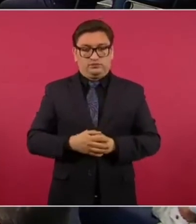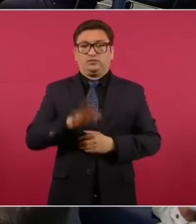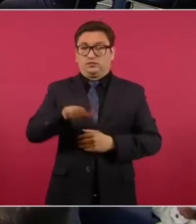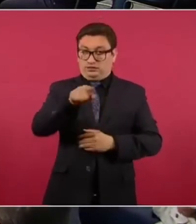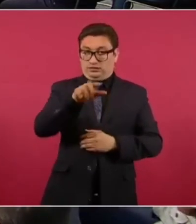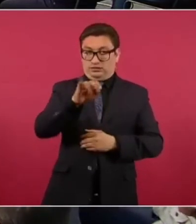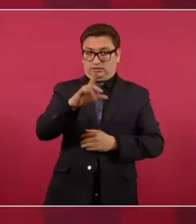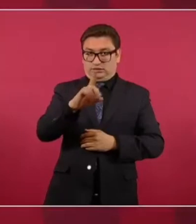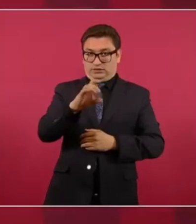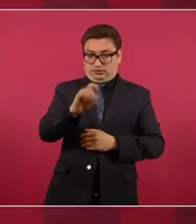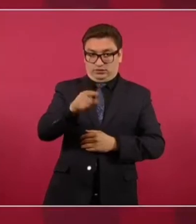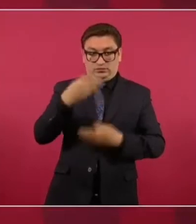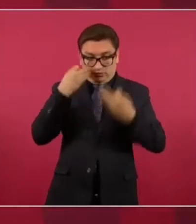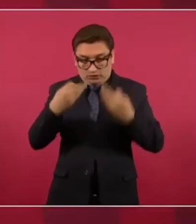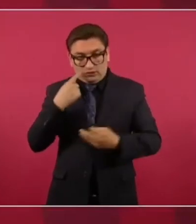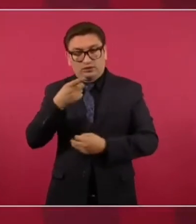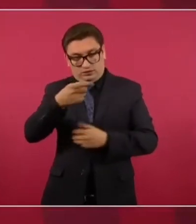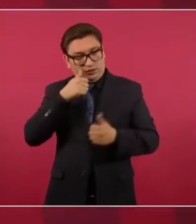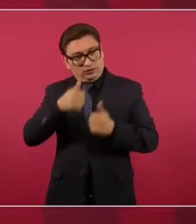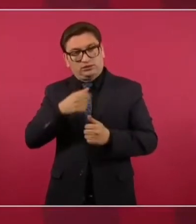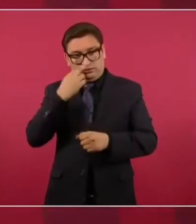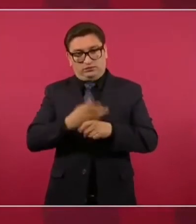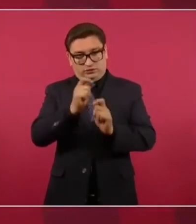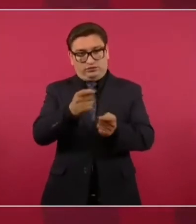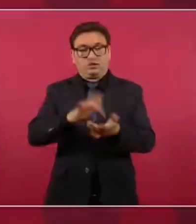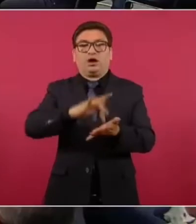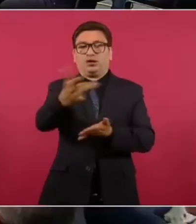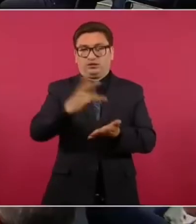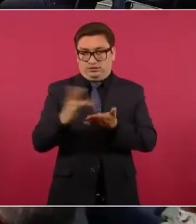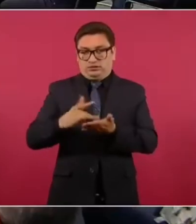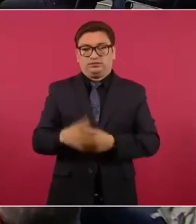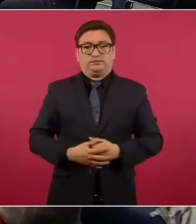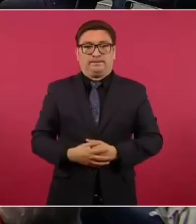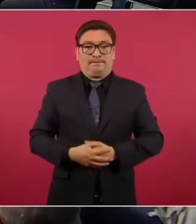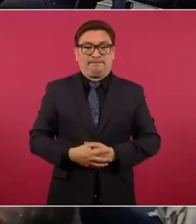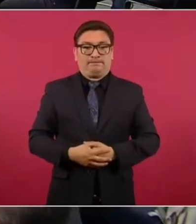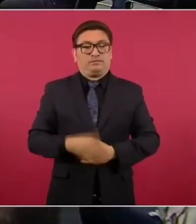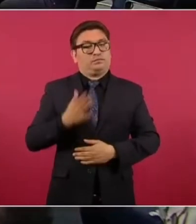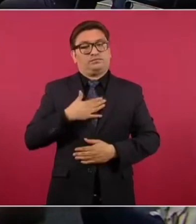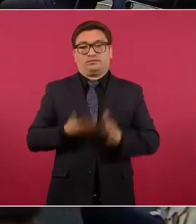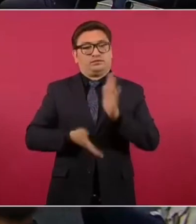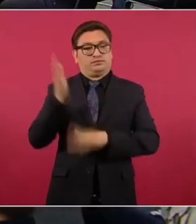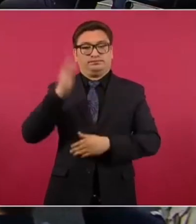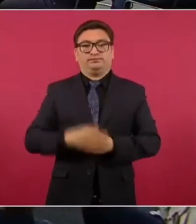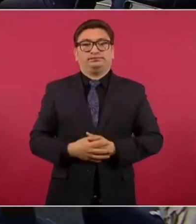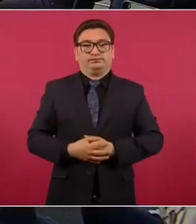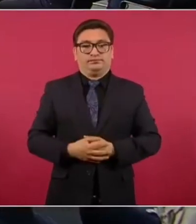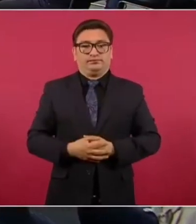Ricardo para que se vea Sí, de inmediato. Gracias por todo, presidente. Gracias, subsecretario. Sí. Ya me voy.